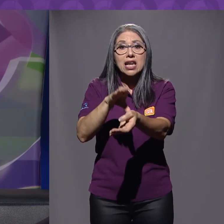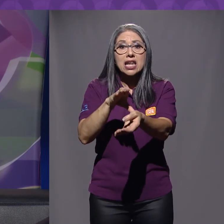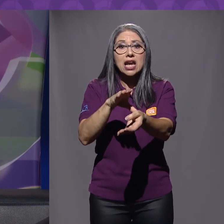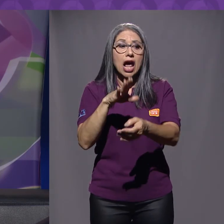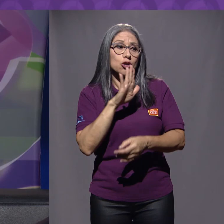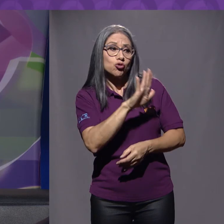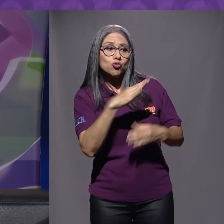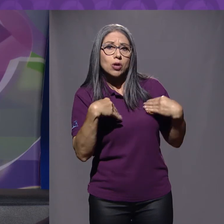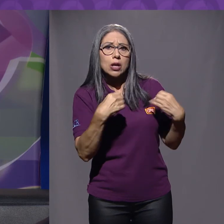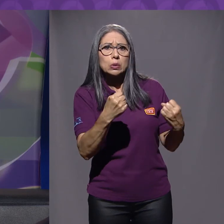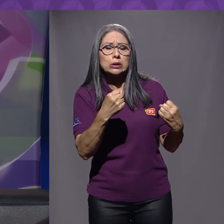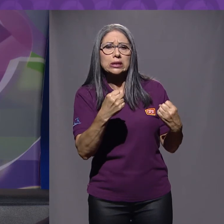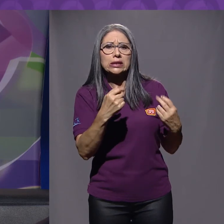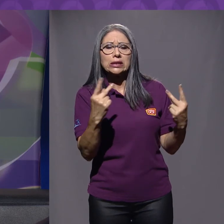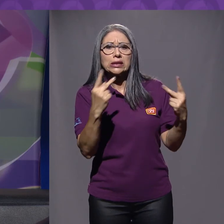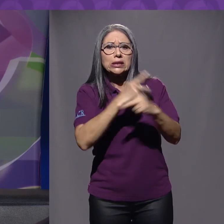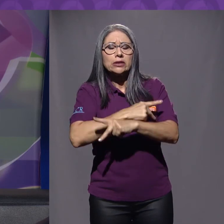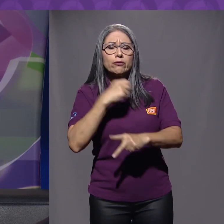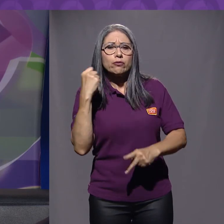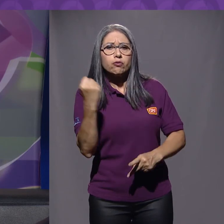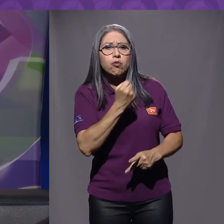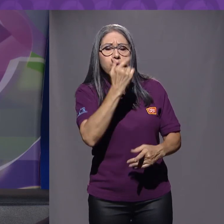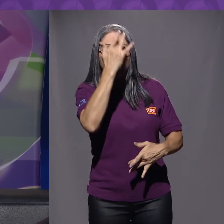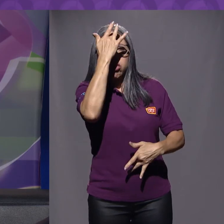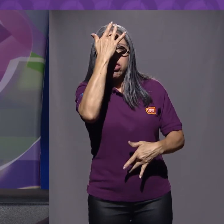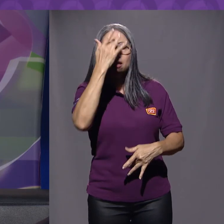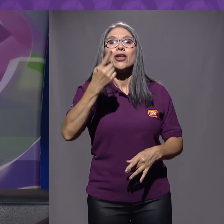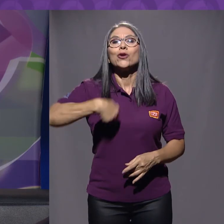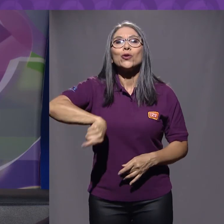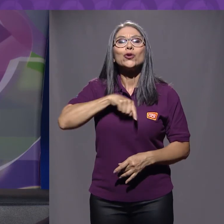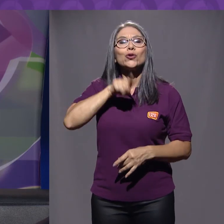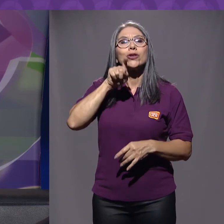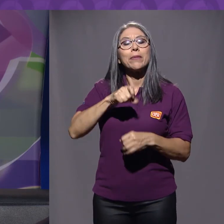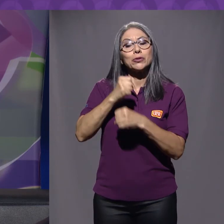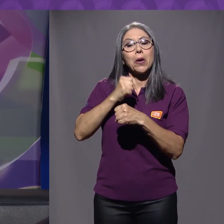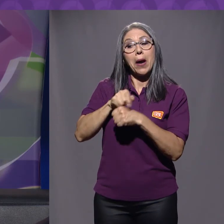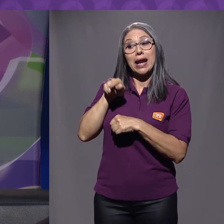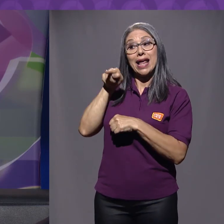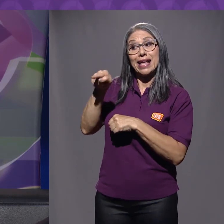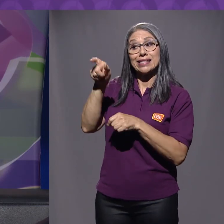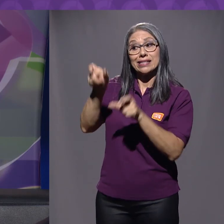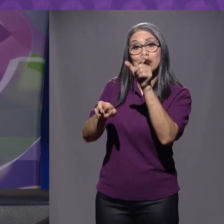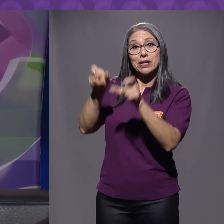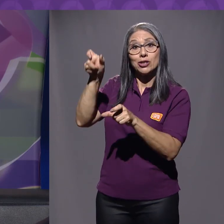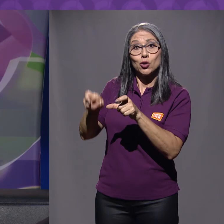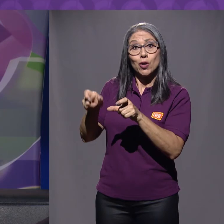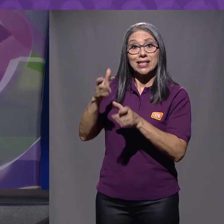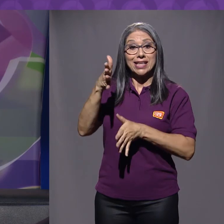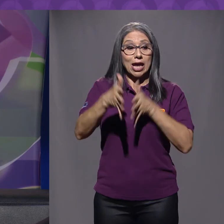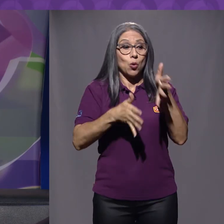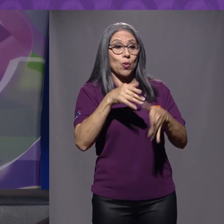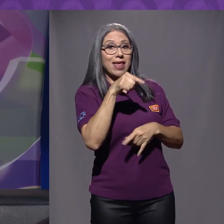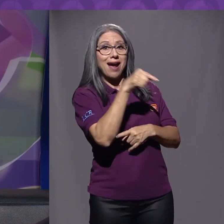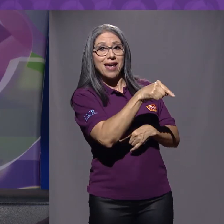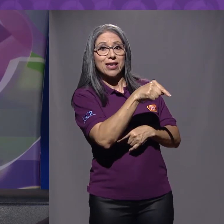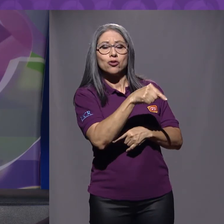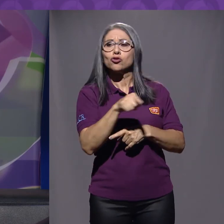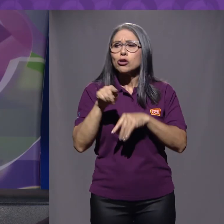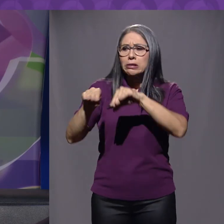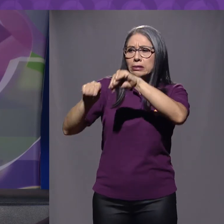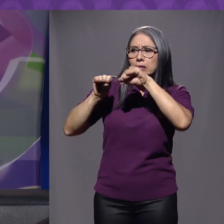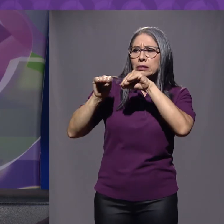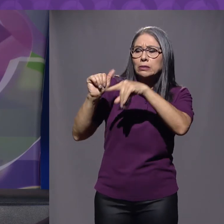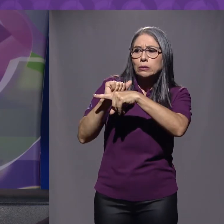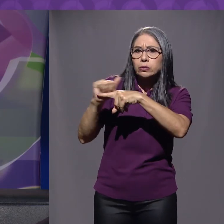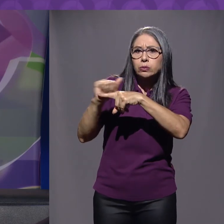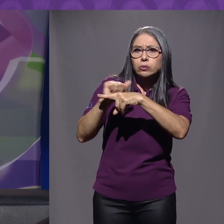poco su estado de salud. Yo creo que aquí tenemos que trabajar en capacidades de esta población también para que todos estén bien, no